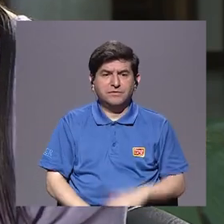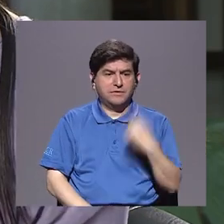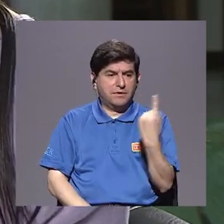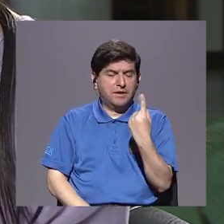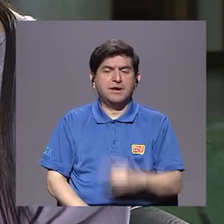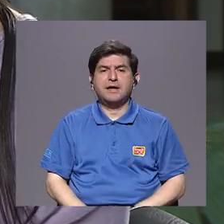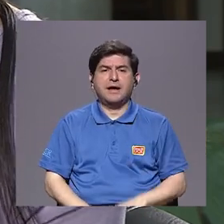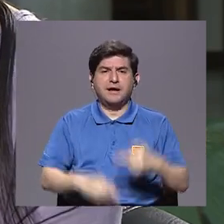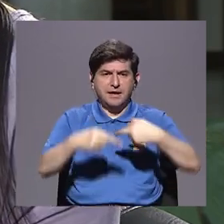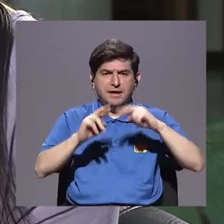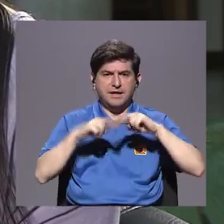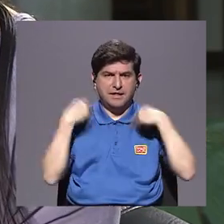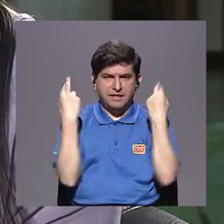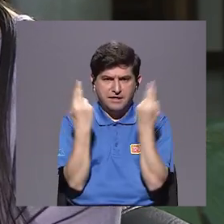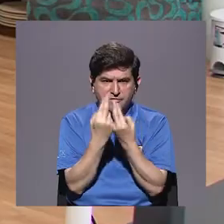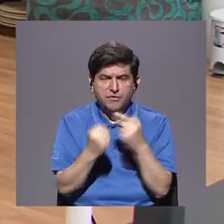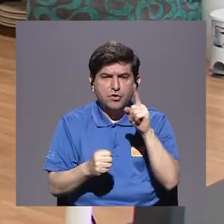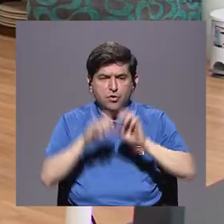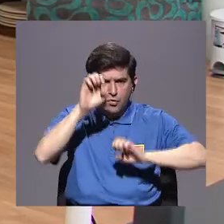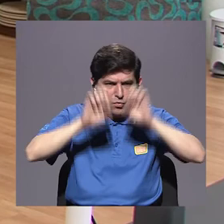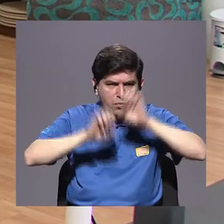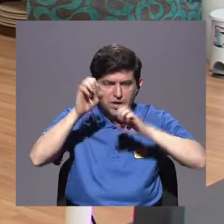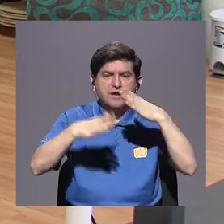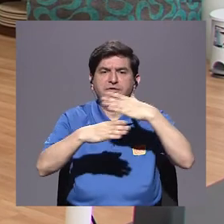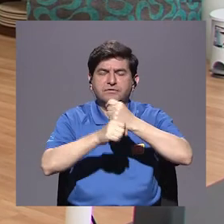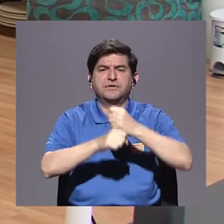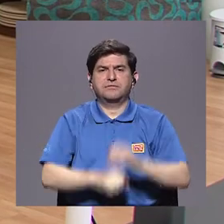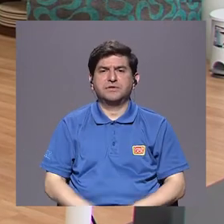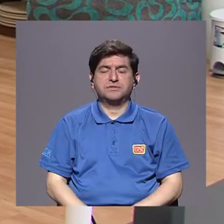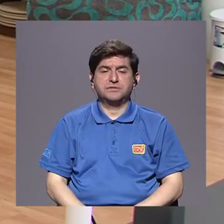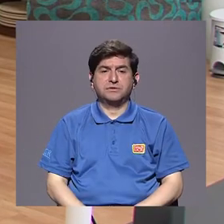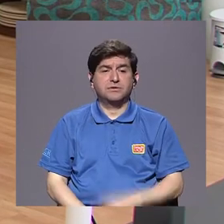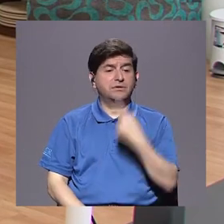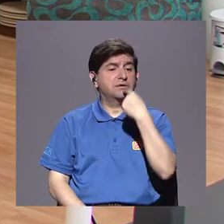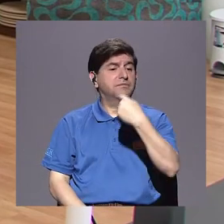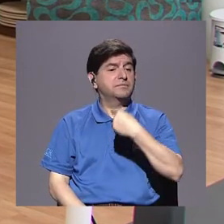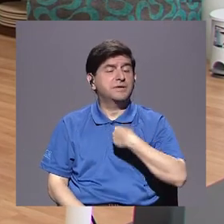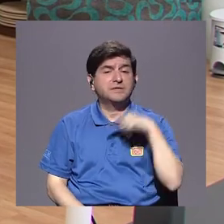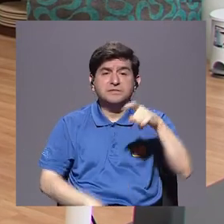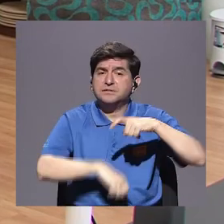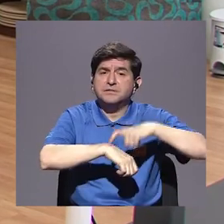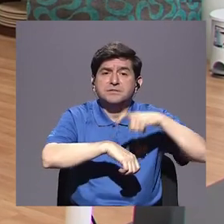sesión de pilates tiene una evaluación y esta me va a decir